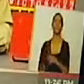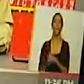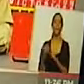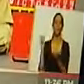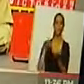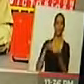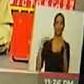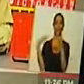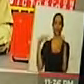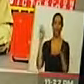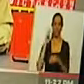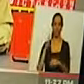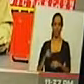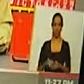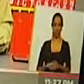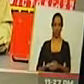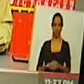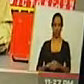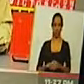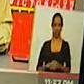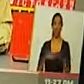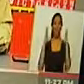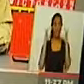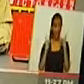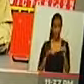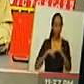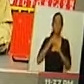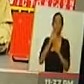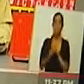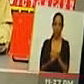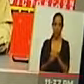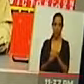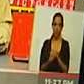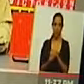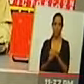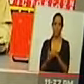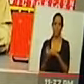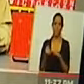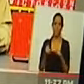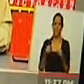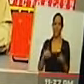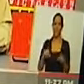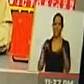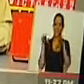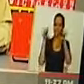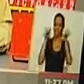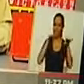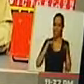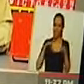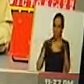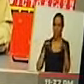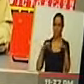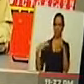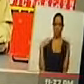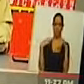Venezuela. Se ha decidido un plan para traer el terrorismo a Venezuela,